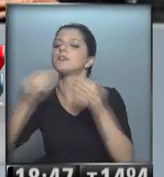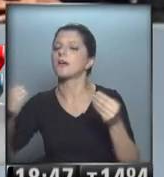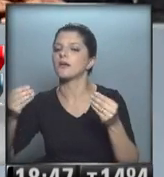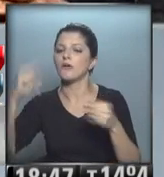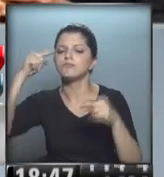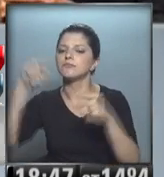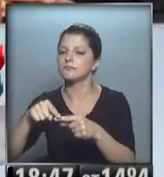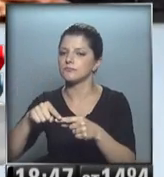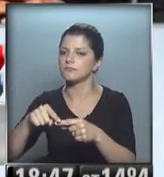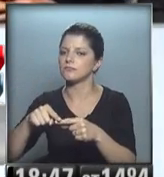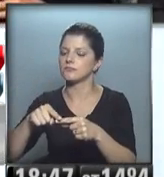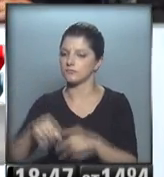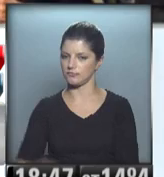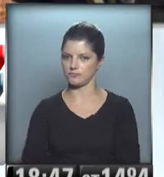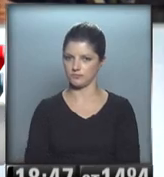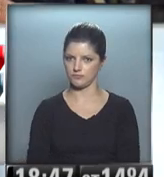exactamente.